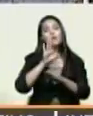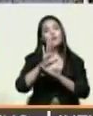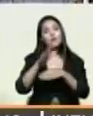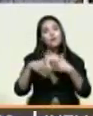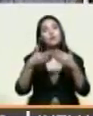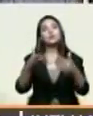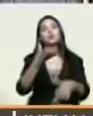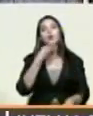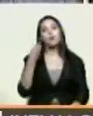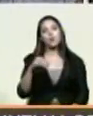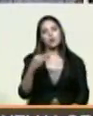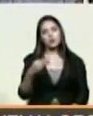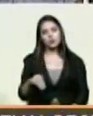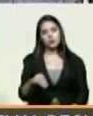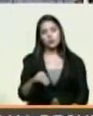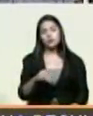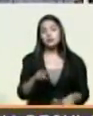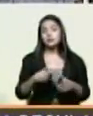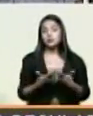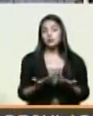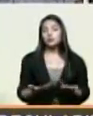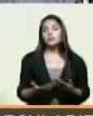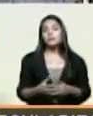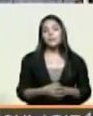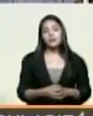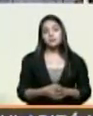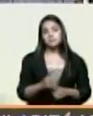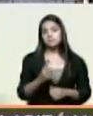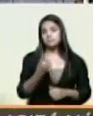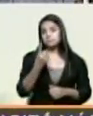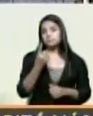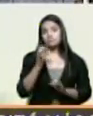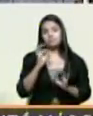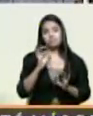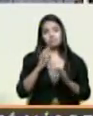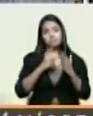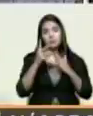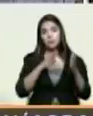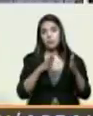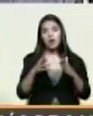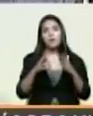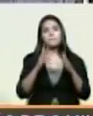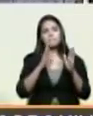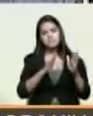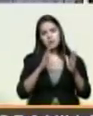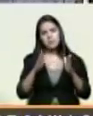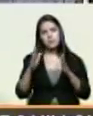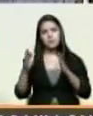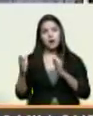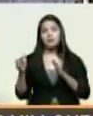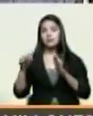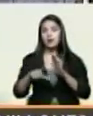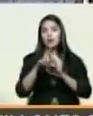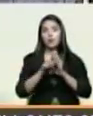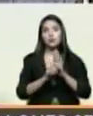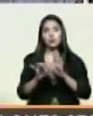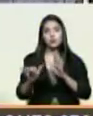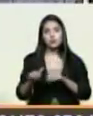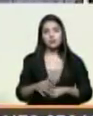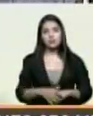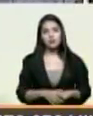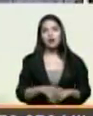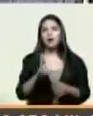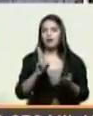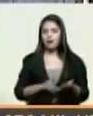de la juventud. Y por eso uno de los ejes estratégicos, programáticos de esta constituyente